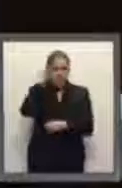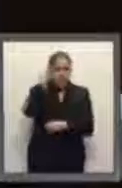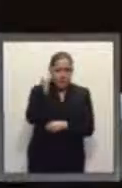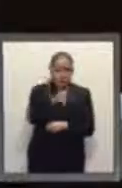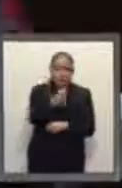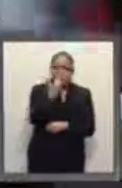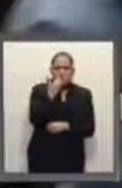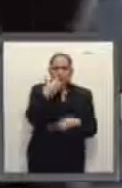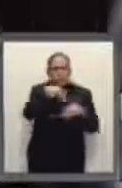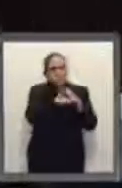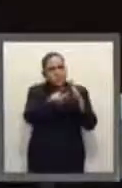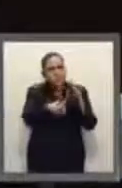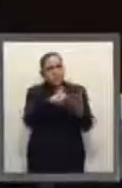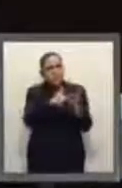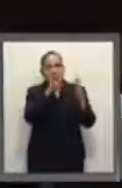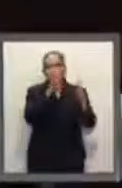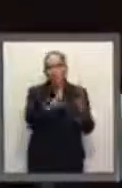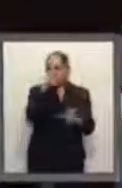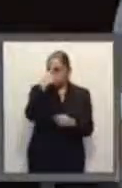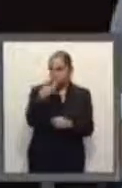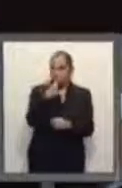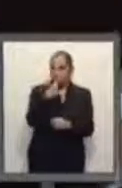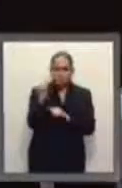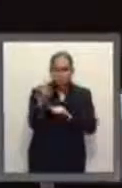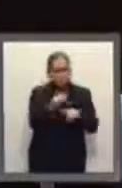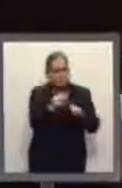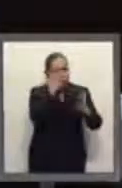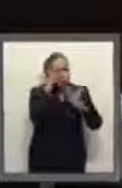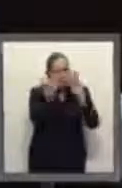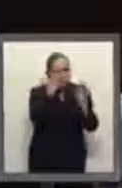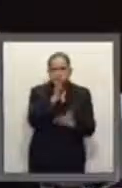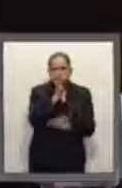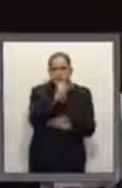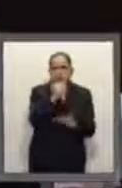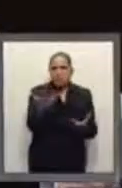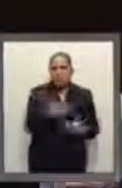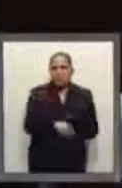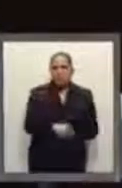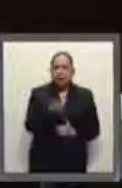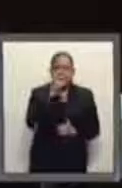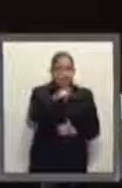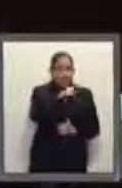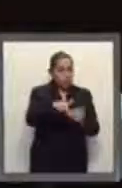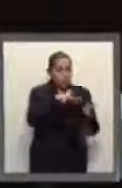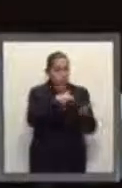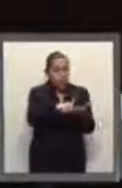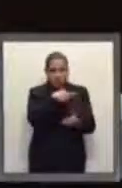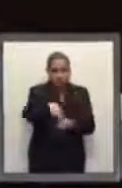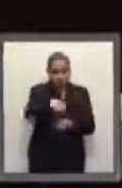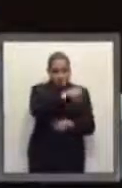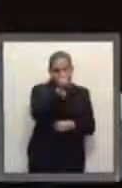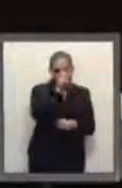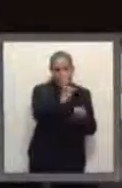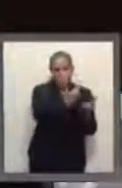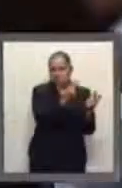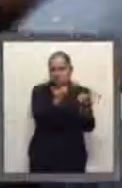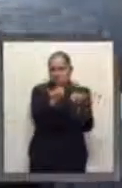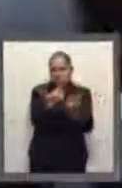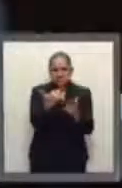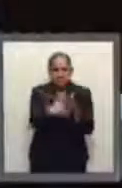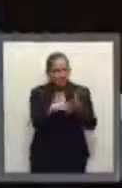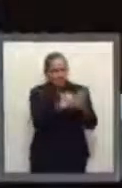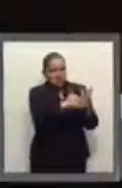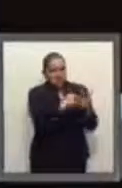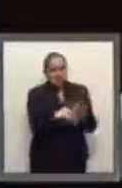espacios necesarios. Y ahora pretenden alejarlos todavía más de estas instalaciones precarias con las que cuentan.